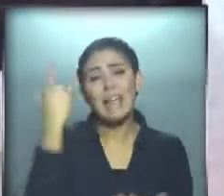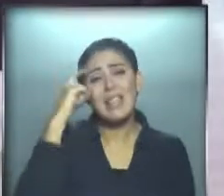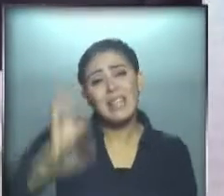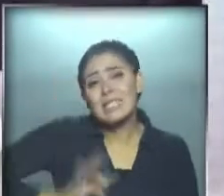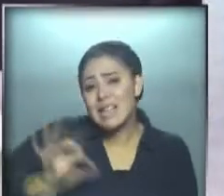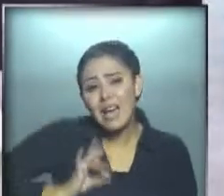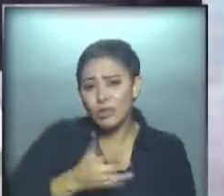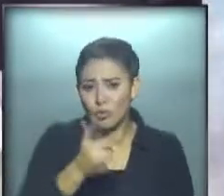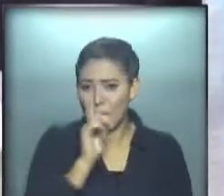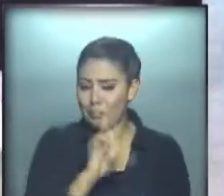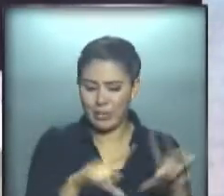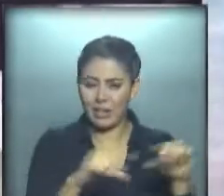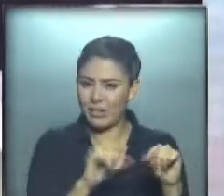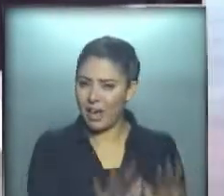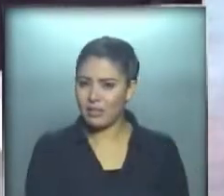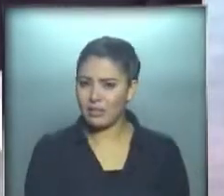No tenemos